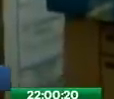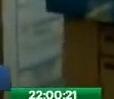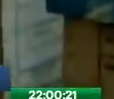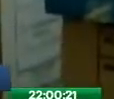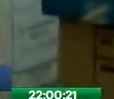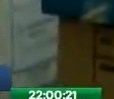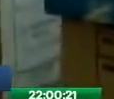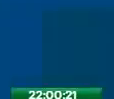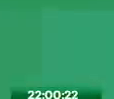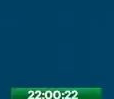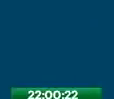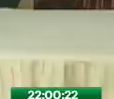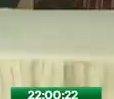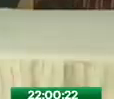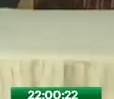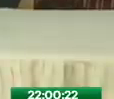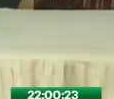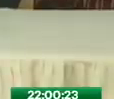cárcel.